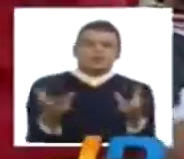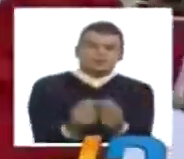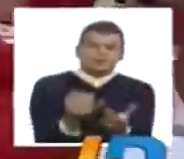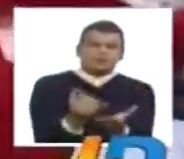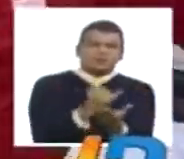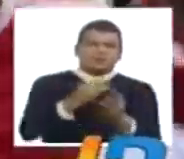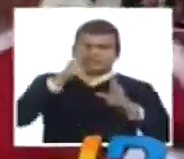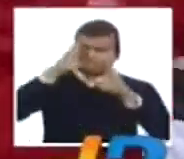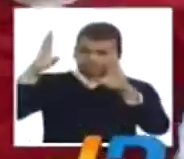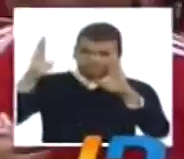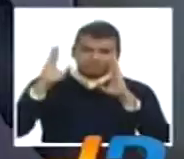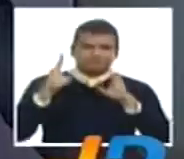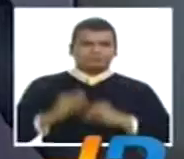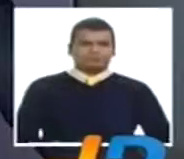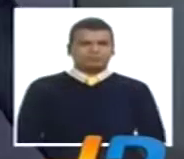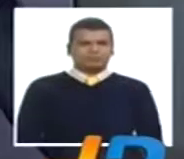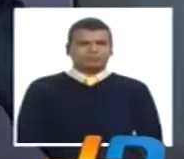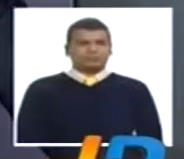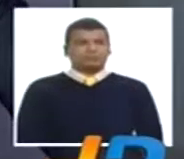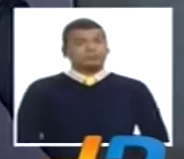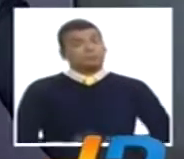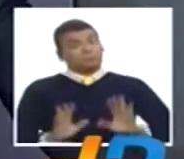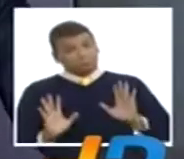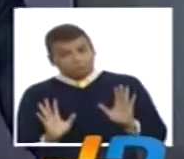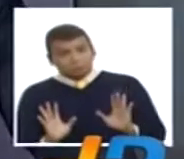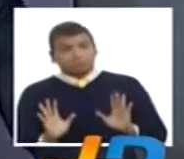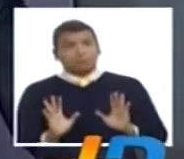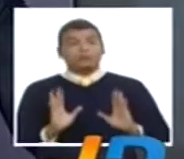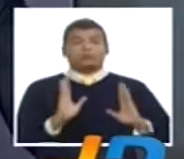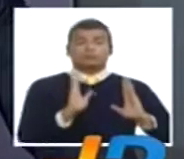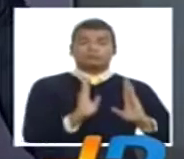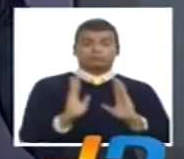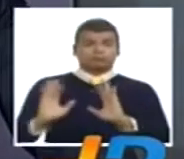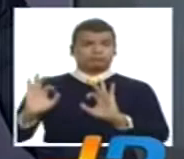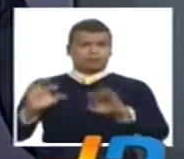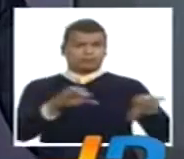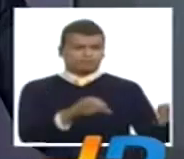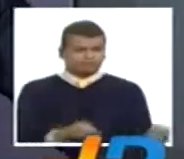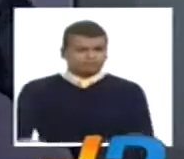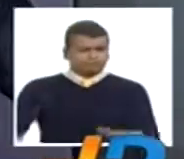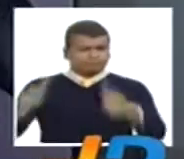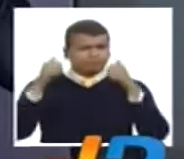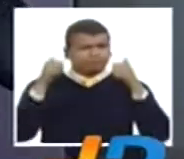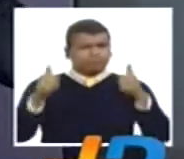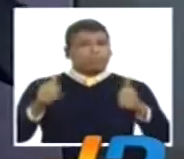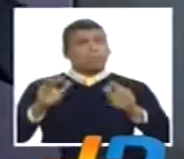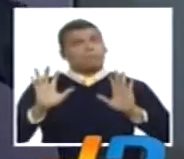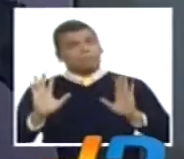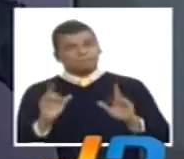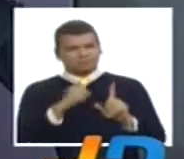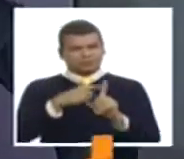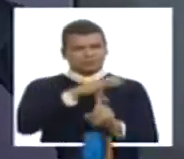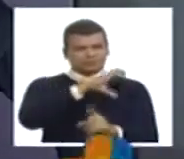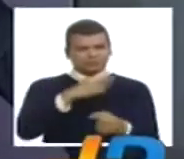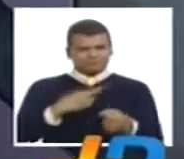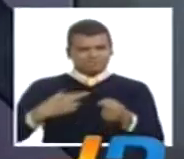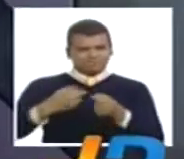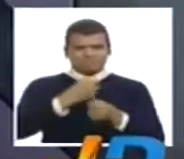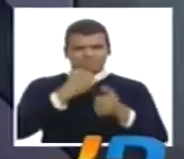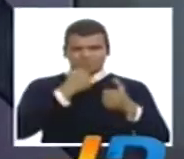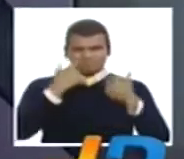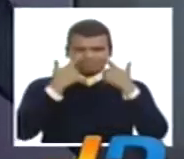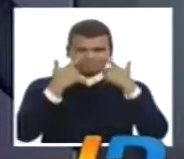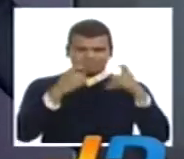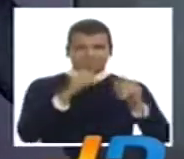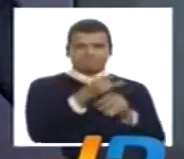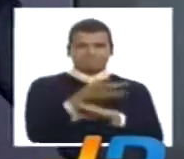directivos americanos. Hay que destacar que hubo orden, disciplina y buen comportamiento. Esto es Más Pacífico, el mejor noticiero